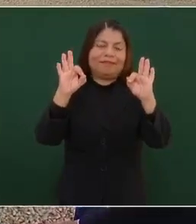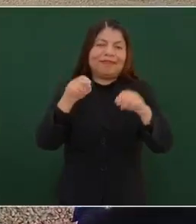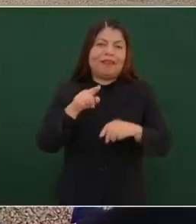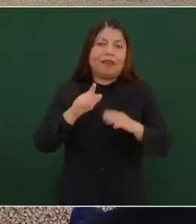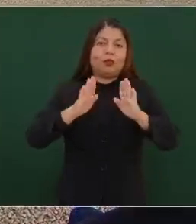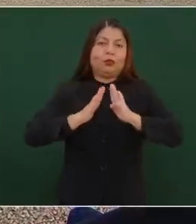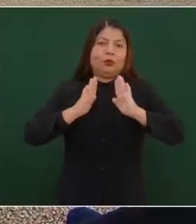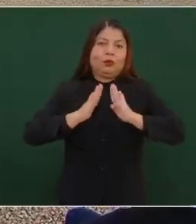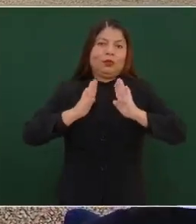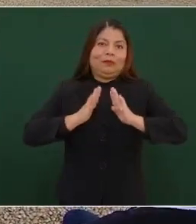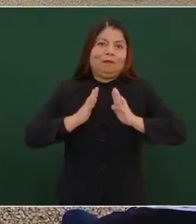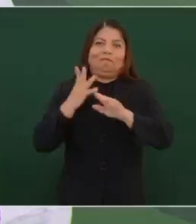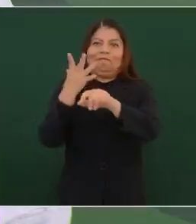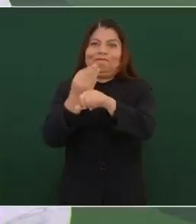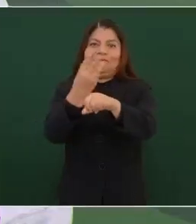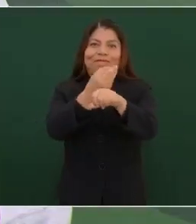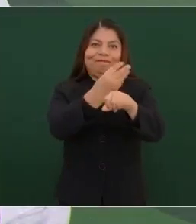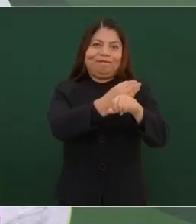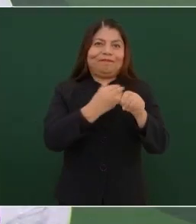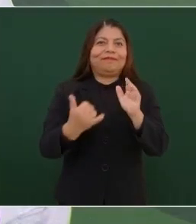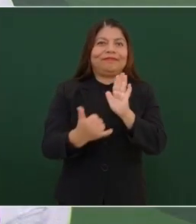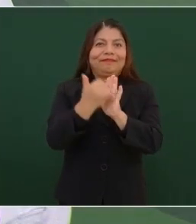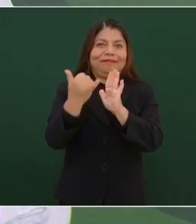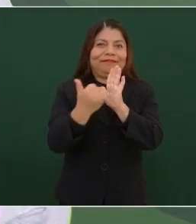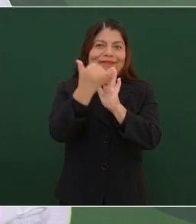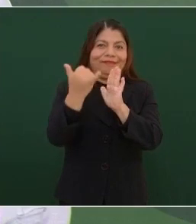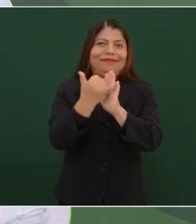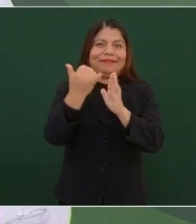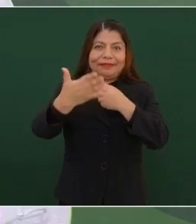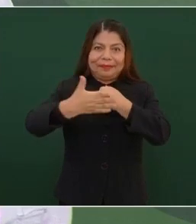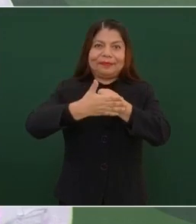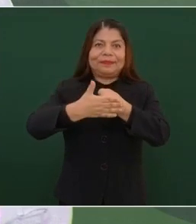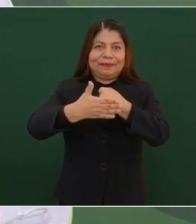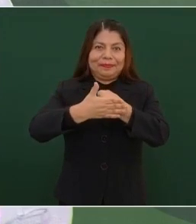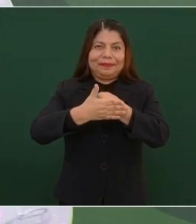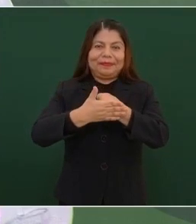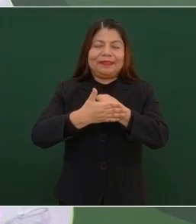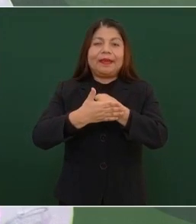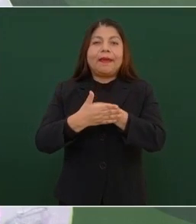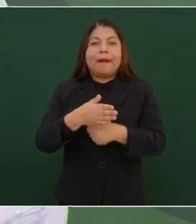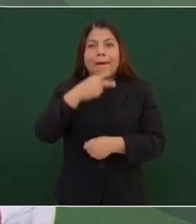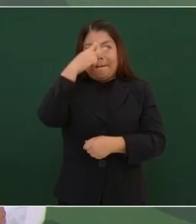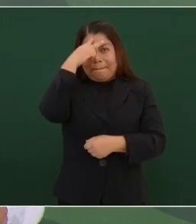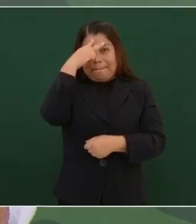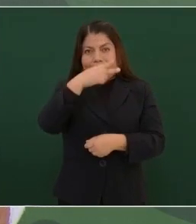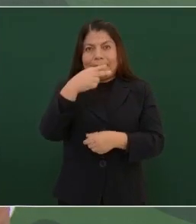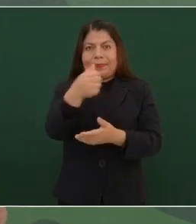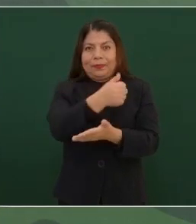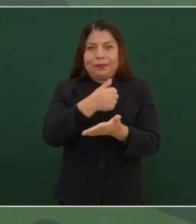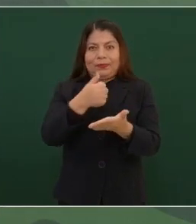Entonces, ya vamos a volar de la Ciudad de México a